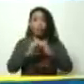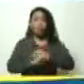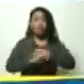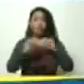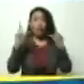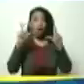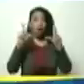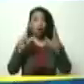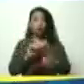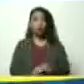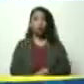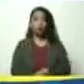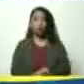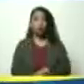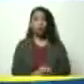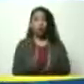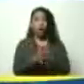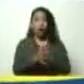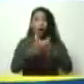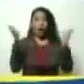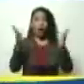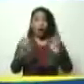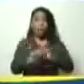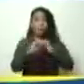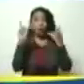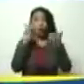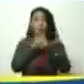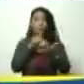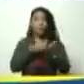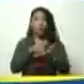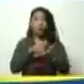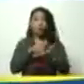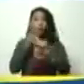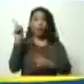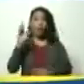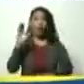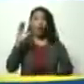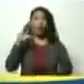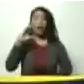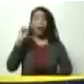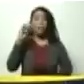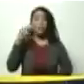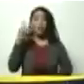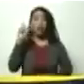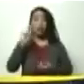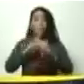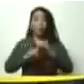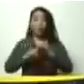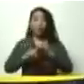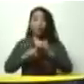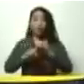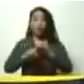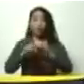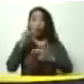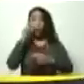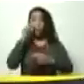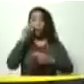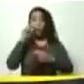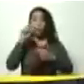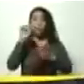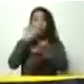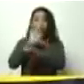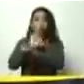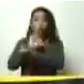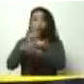un gran impacto la presencia de Camila desde el punto de vista de las opiniones